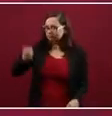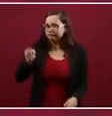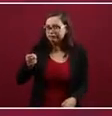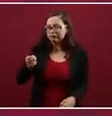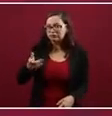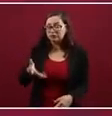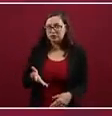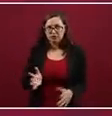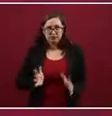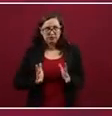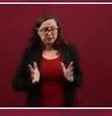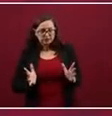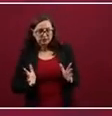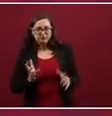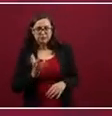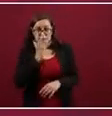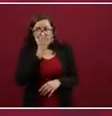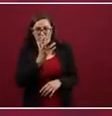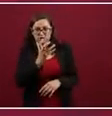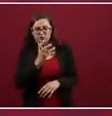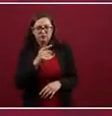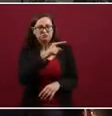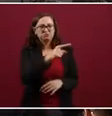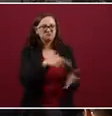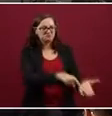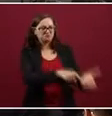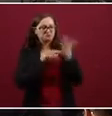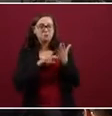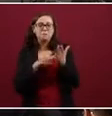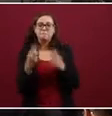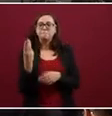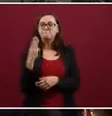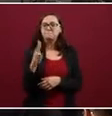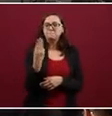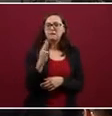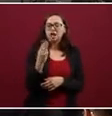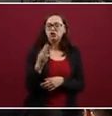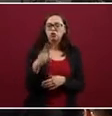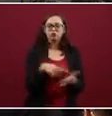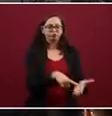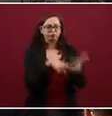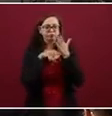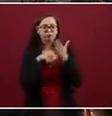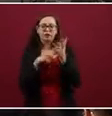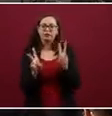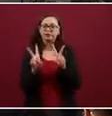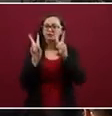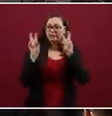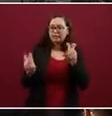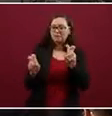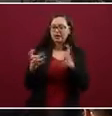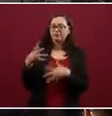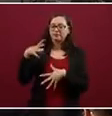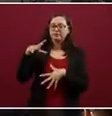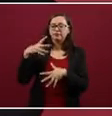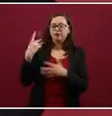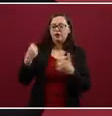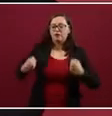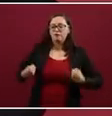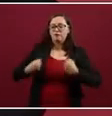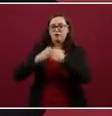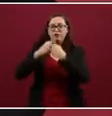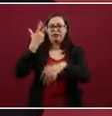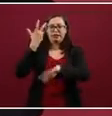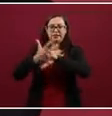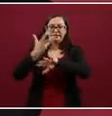¿Por qué? Porque nos recibieron con el reporte del mes de mayo de aprehensiones hechas en la frontera de los